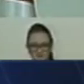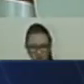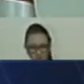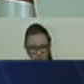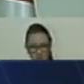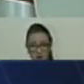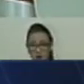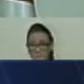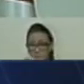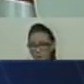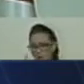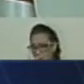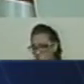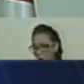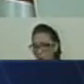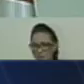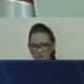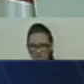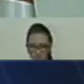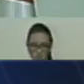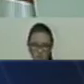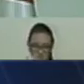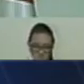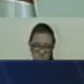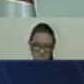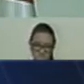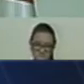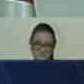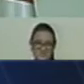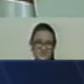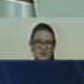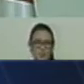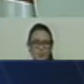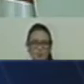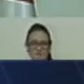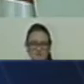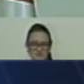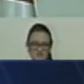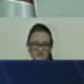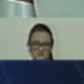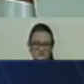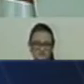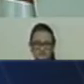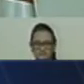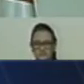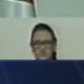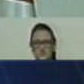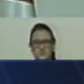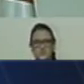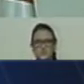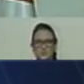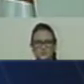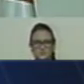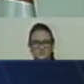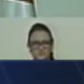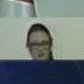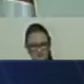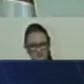vean la crisis humanitaria a las 7 de la noche. Y las garrafas de whisky que pasean por ahí. Esa es